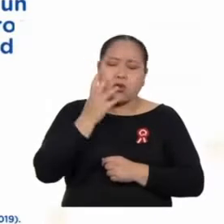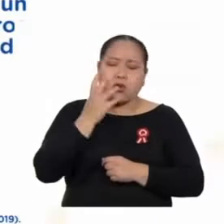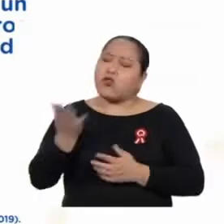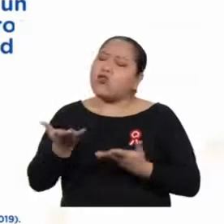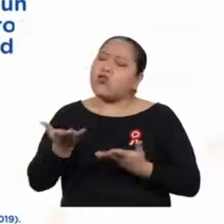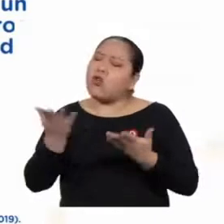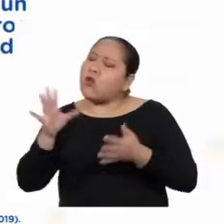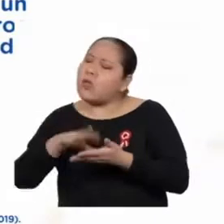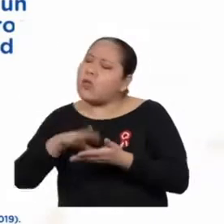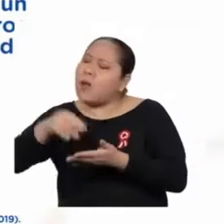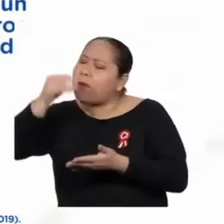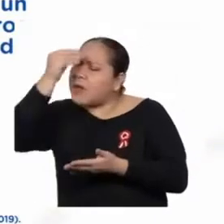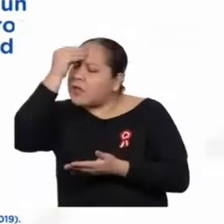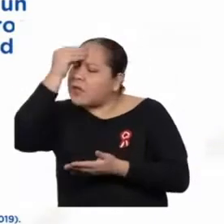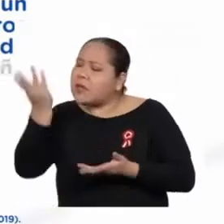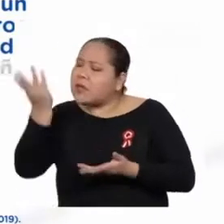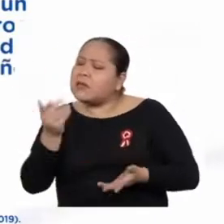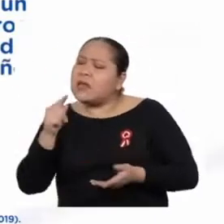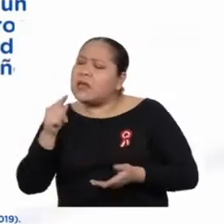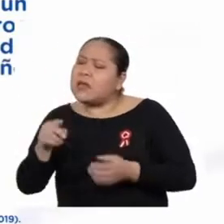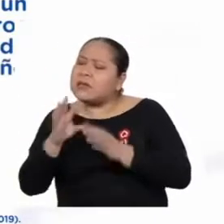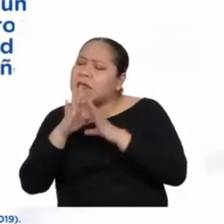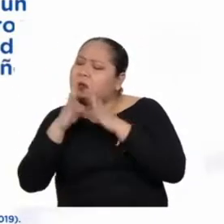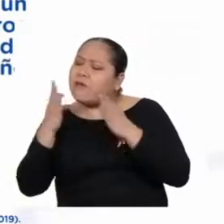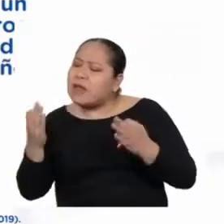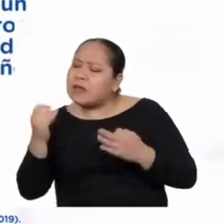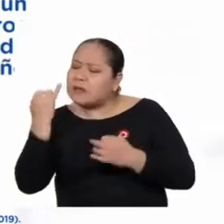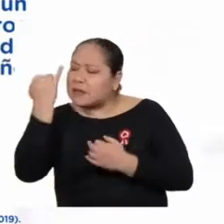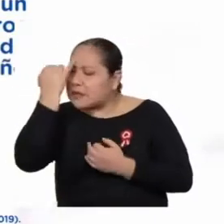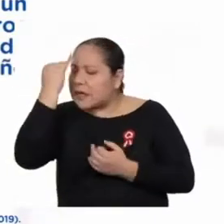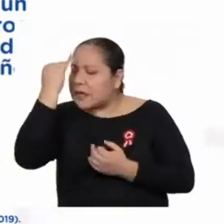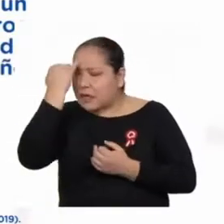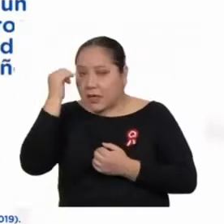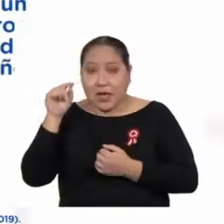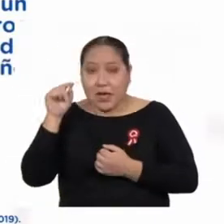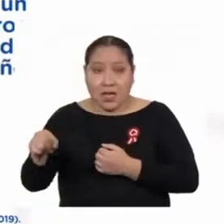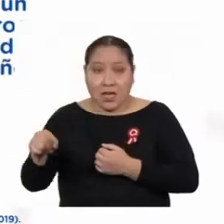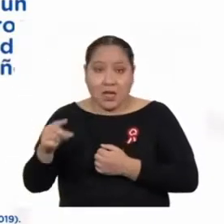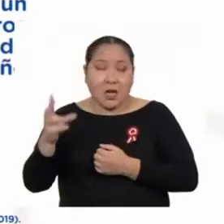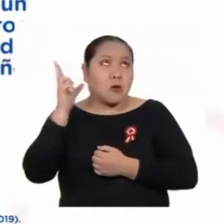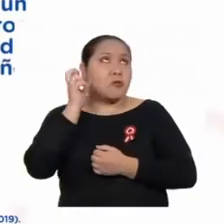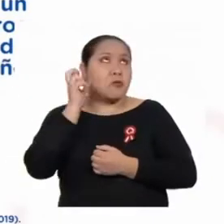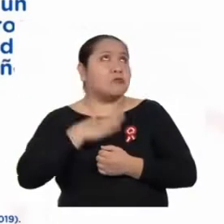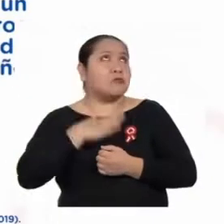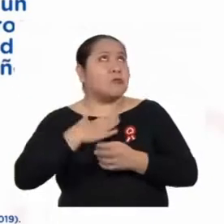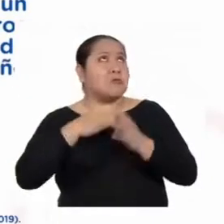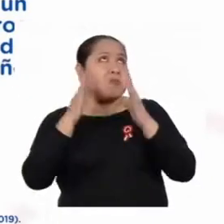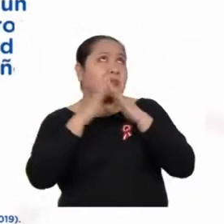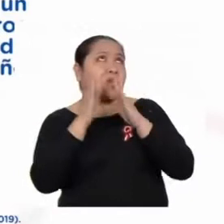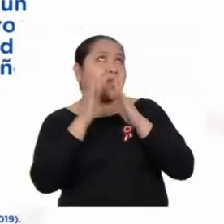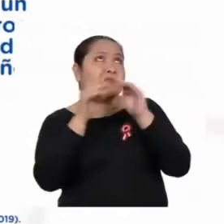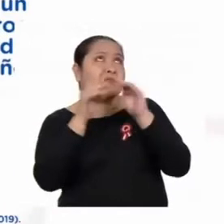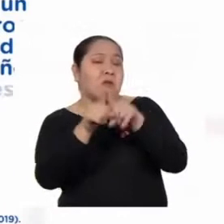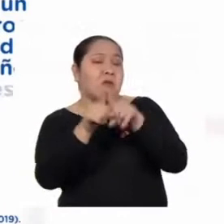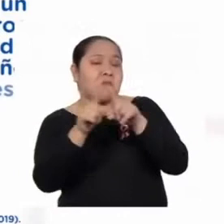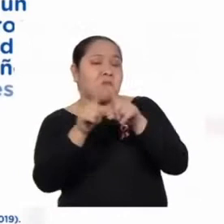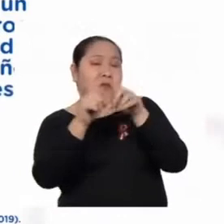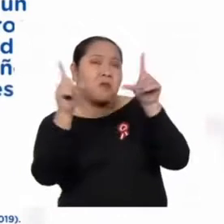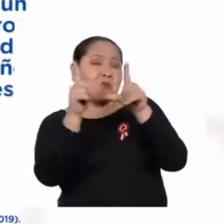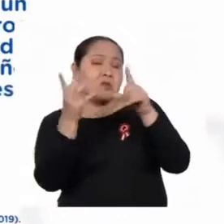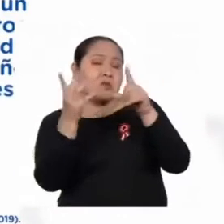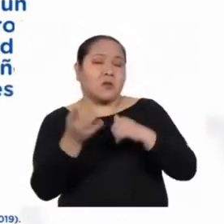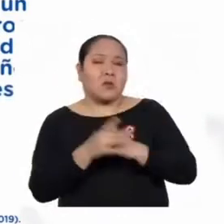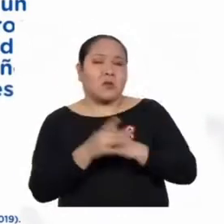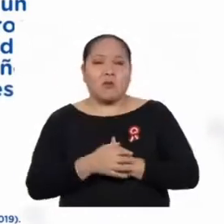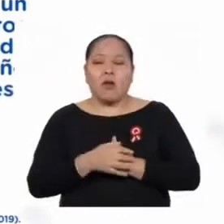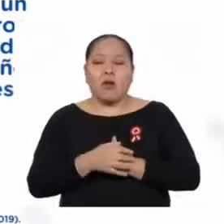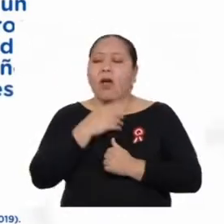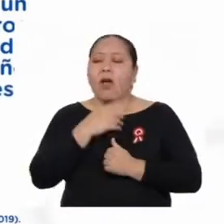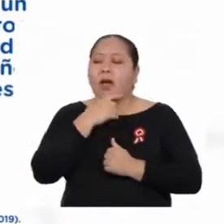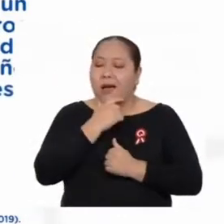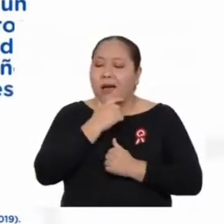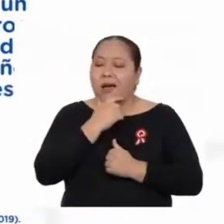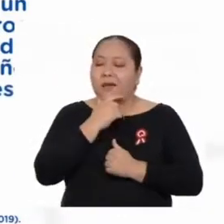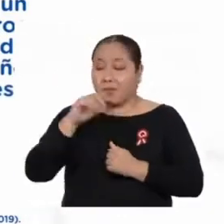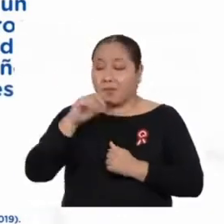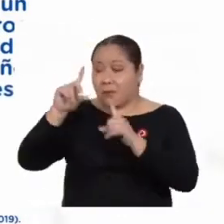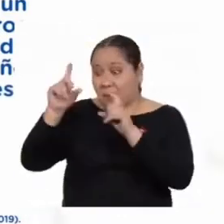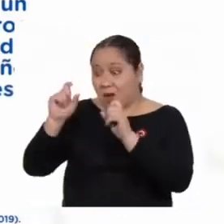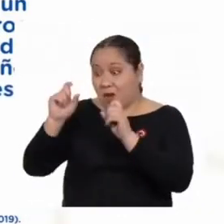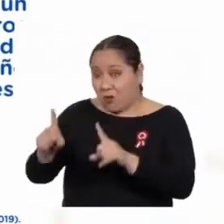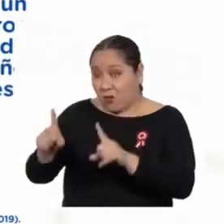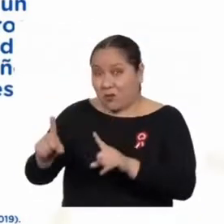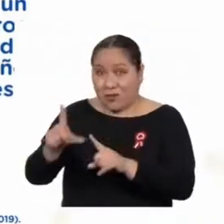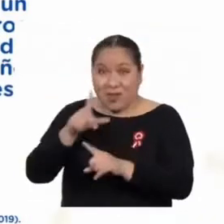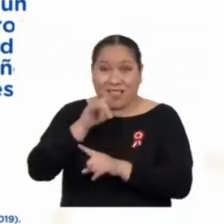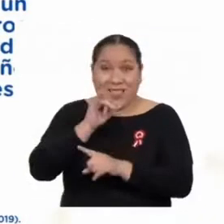esa idea, a lo que el niño respondió que en su casa y en los medios. En ese sentido, él le